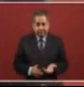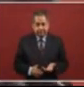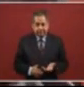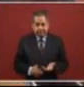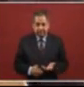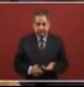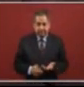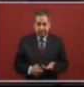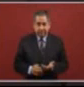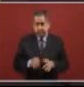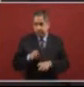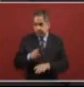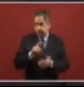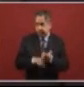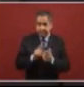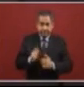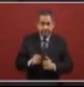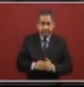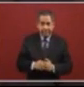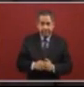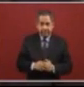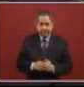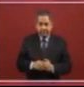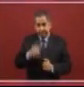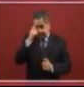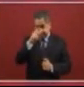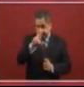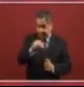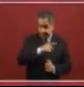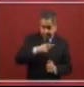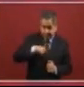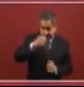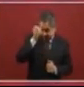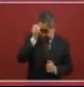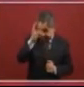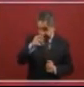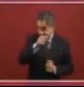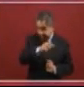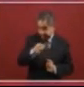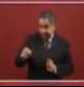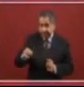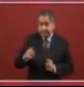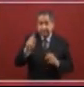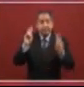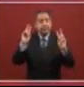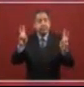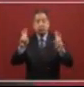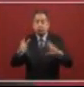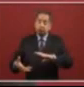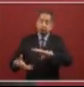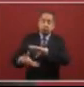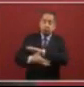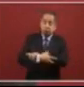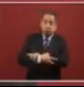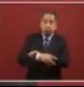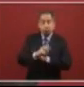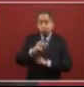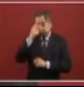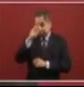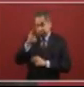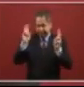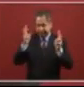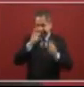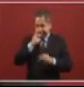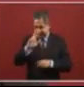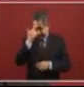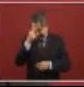Entonces, en el marco, para que no se nos olvide, del llamado Pacto por México,